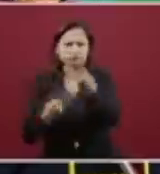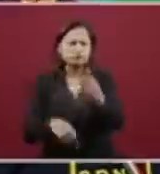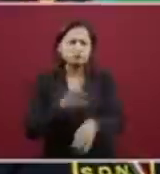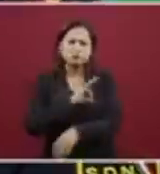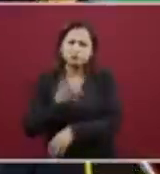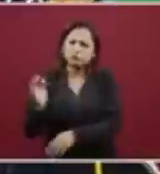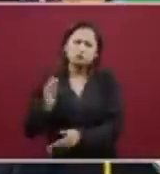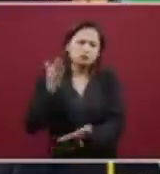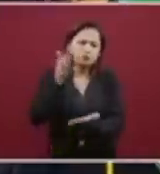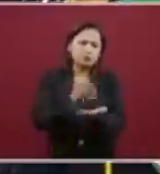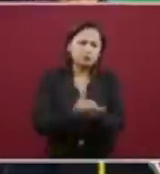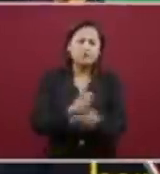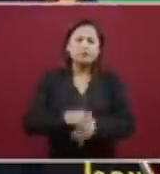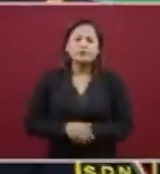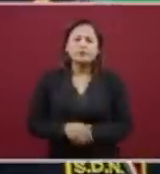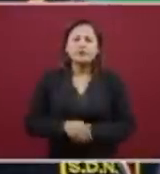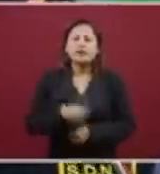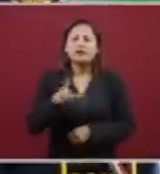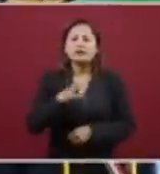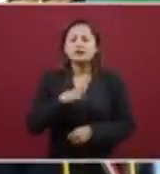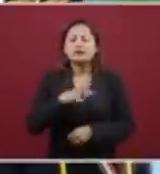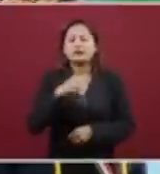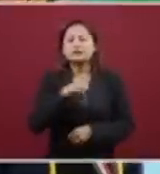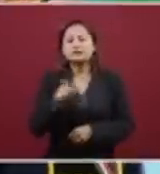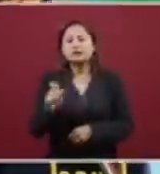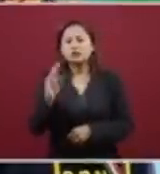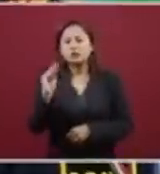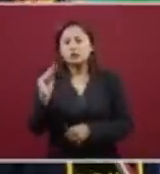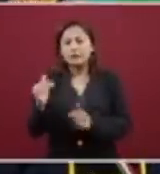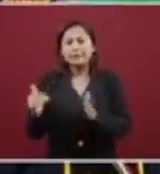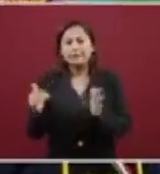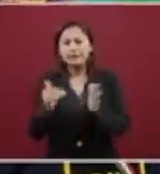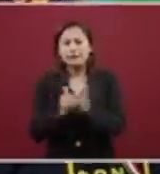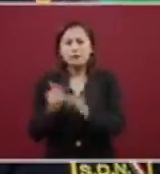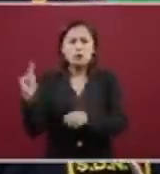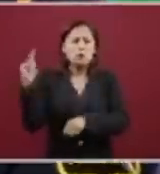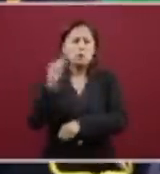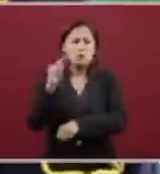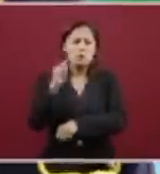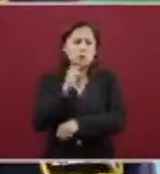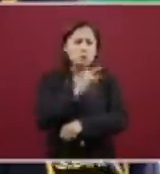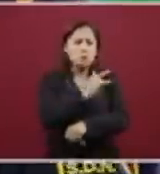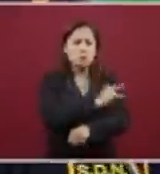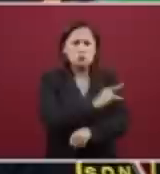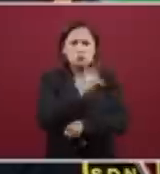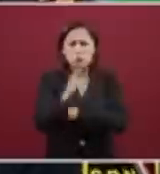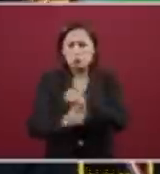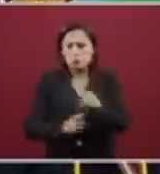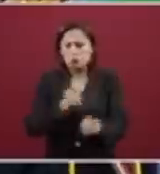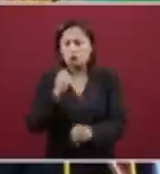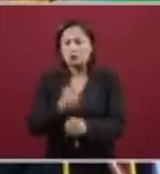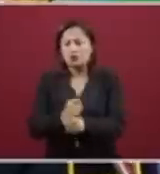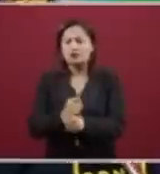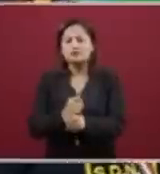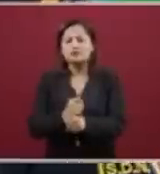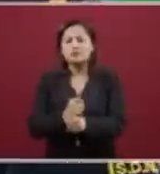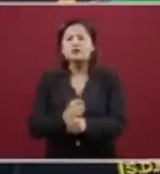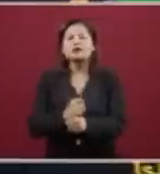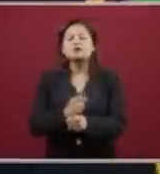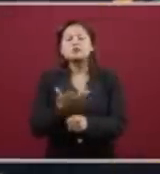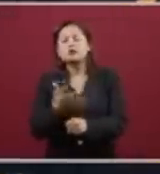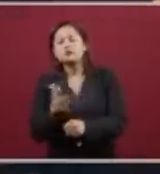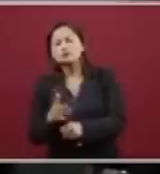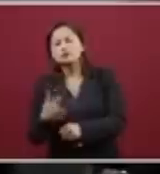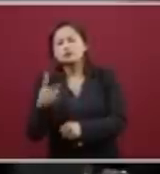operación aérea anual de 190 mil operaciones aéreas anuales y estimamos que cerrará en 750 mil